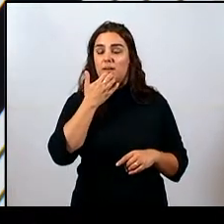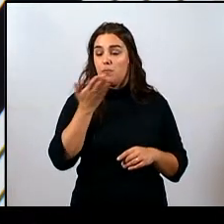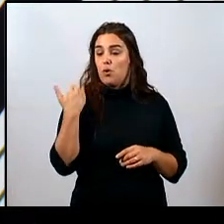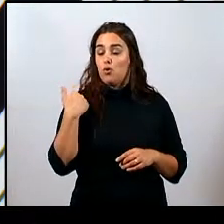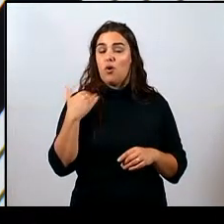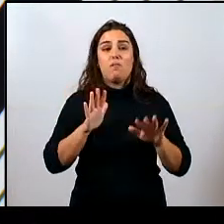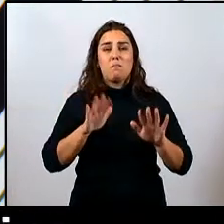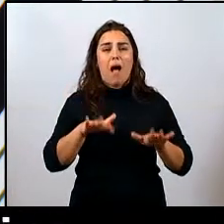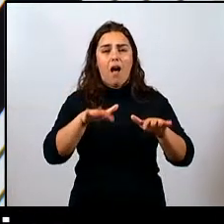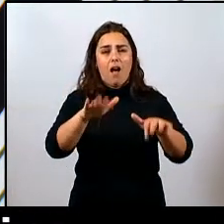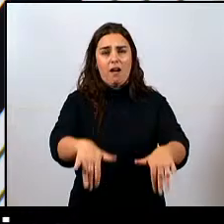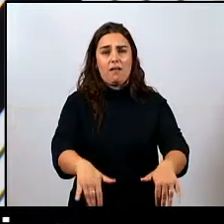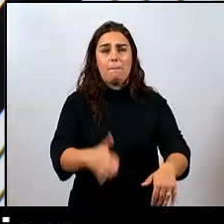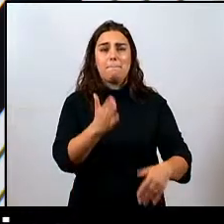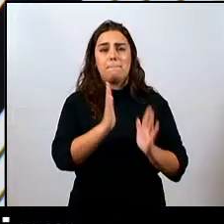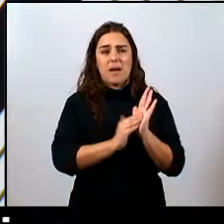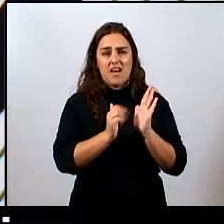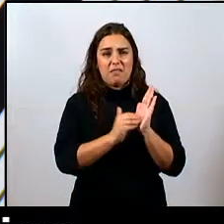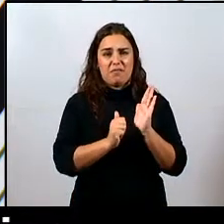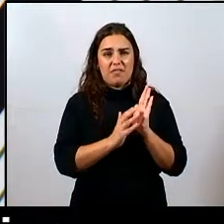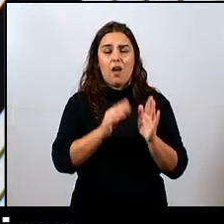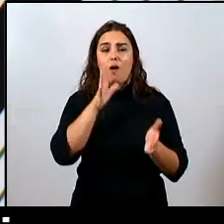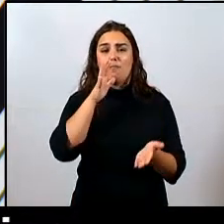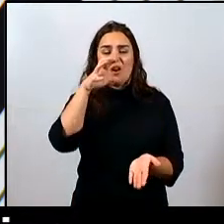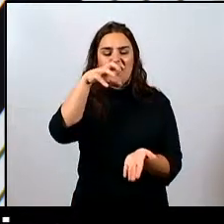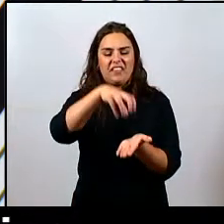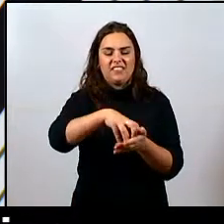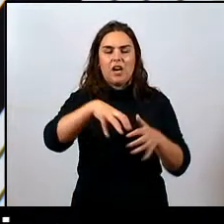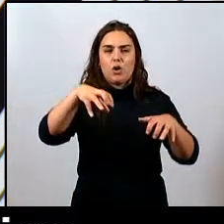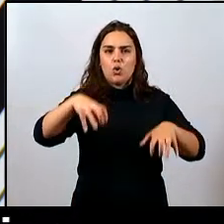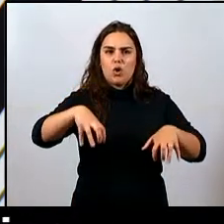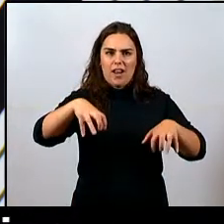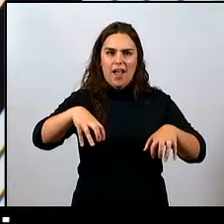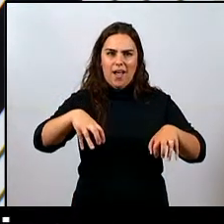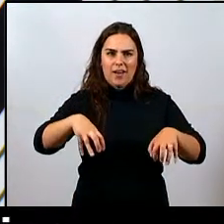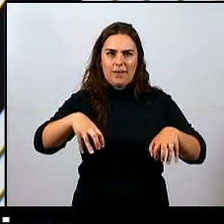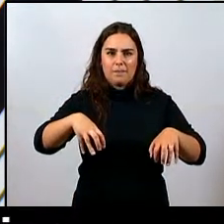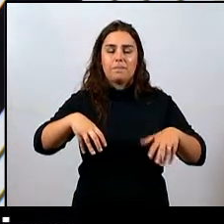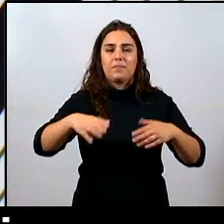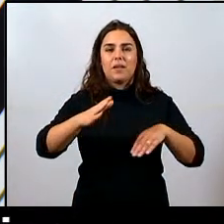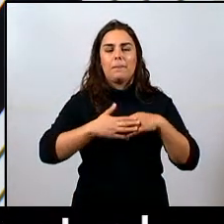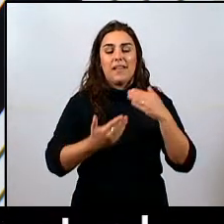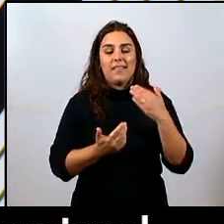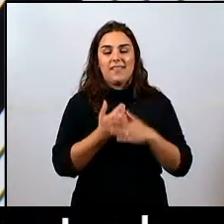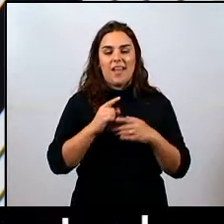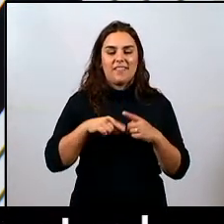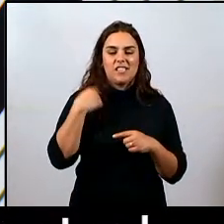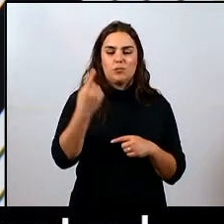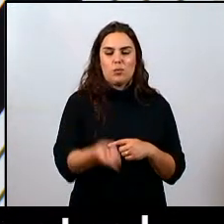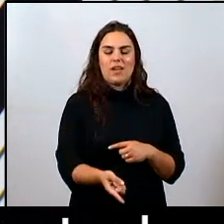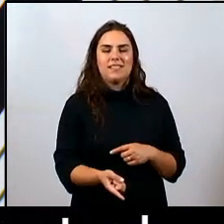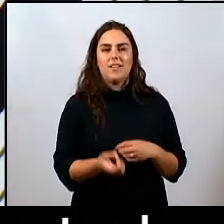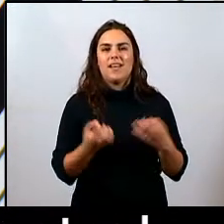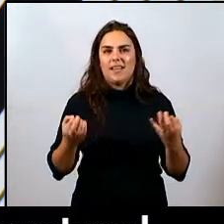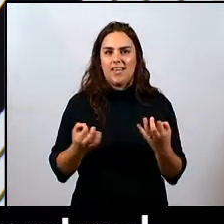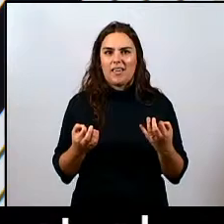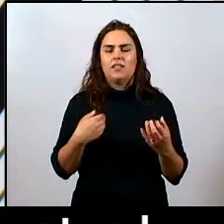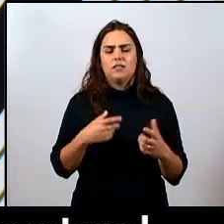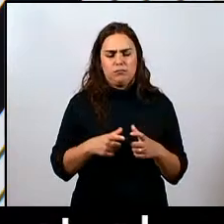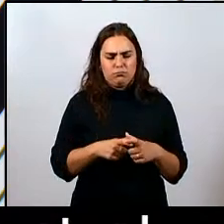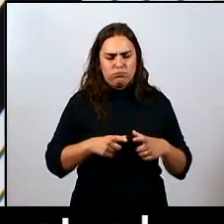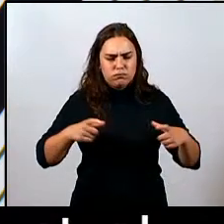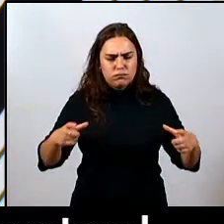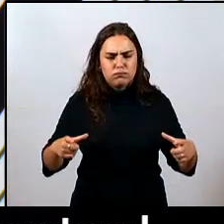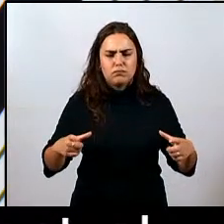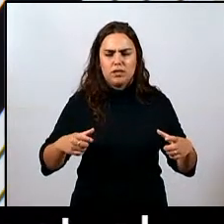dana de Valencia, con la central nuclear de Cofrentes. En los días posteriores hubo un incremento enorme del uso